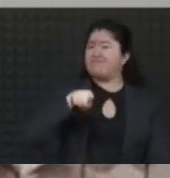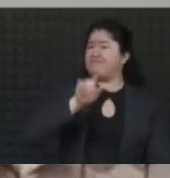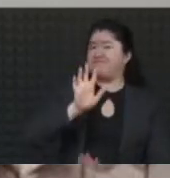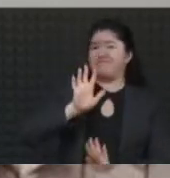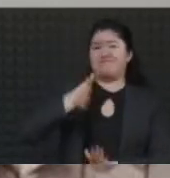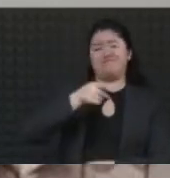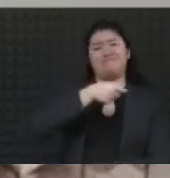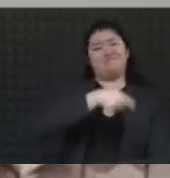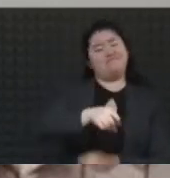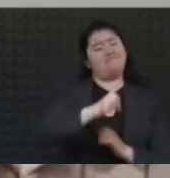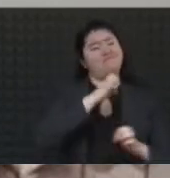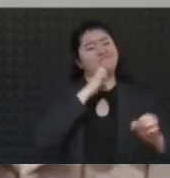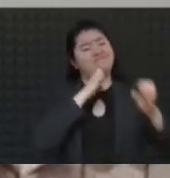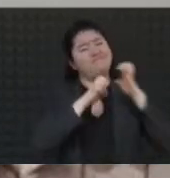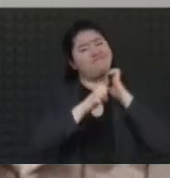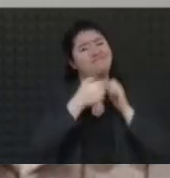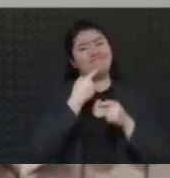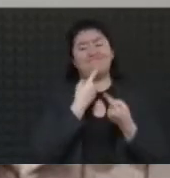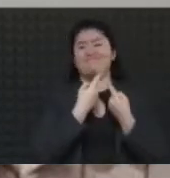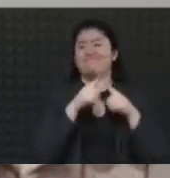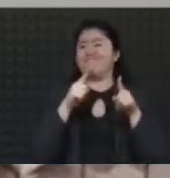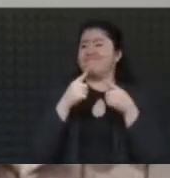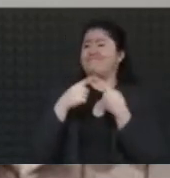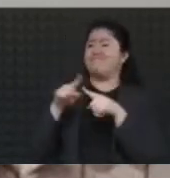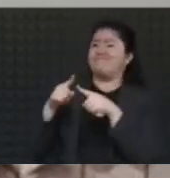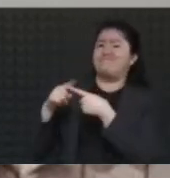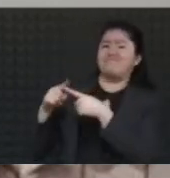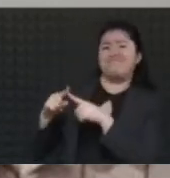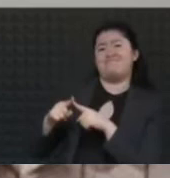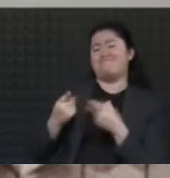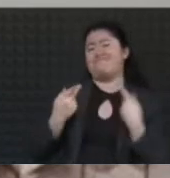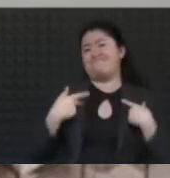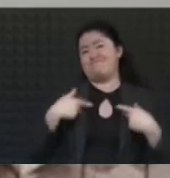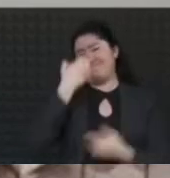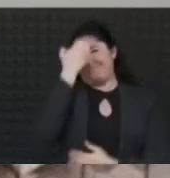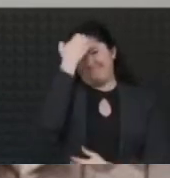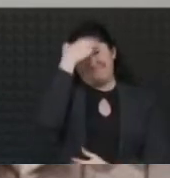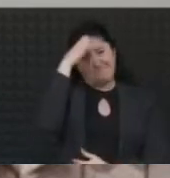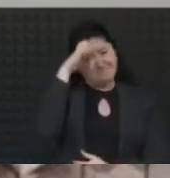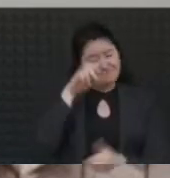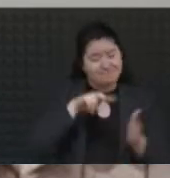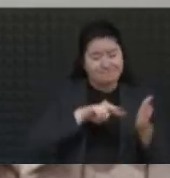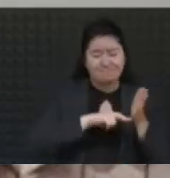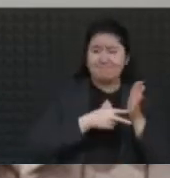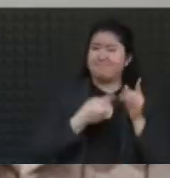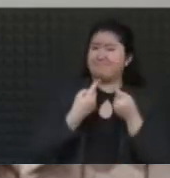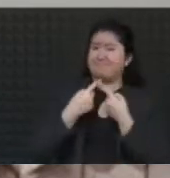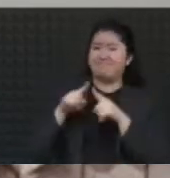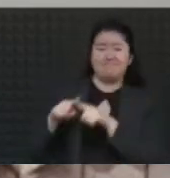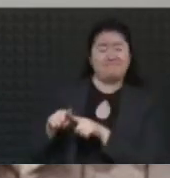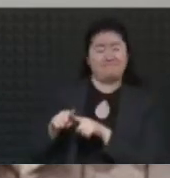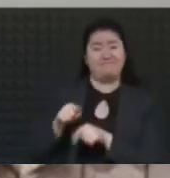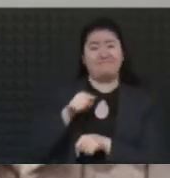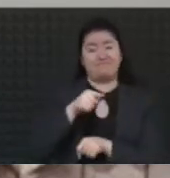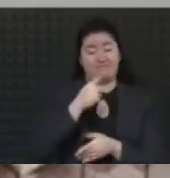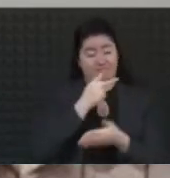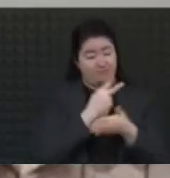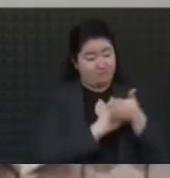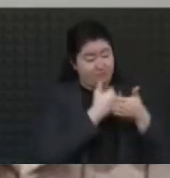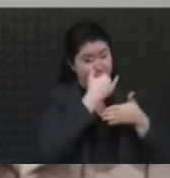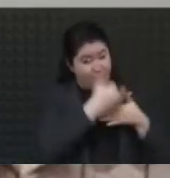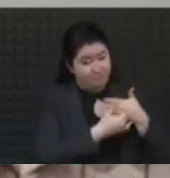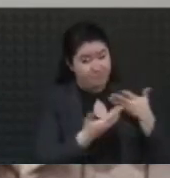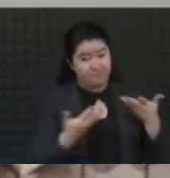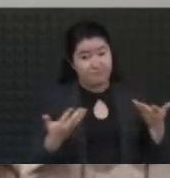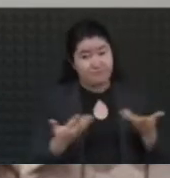una cantidad muy importante de diversas disciplinas de ingeniería que están desarrollando este proyecto. Se